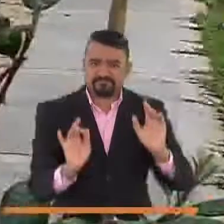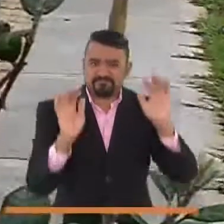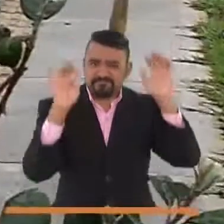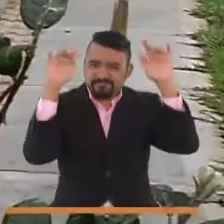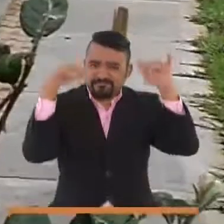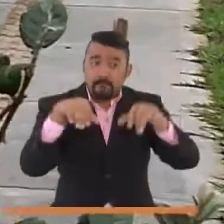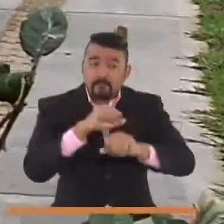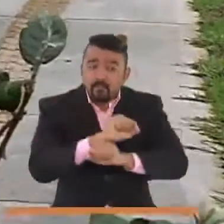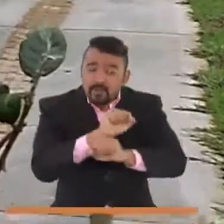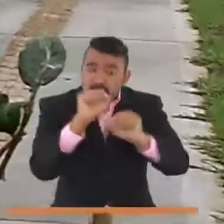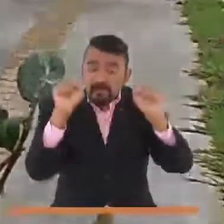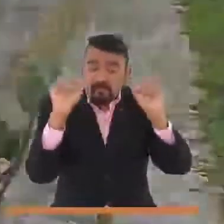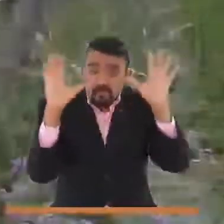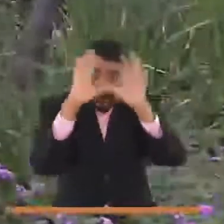noche